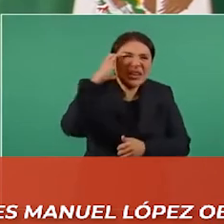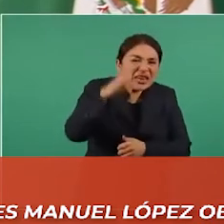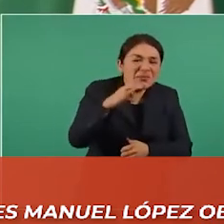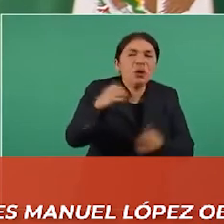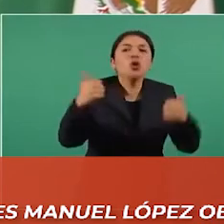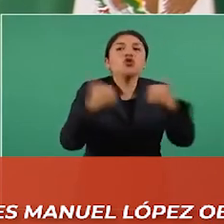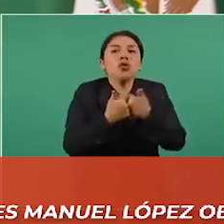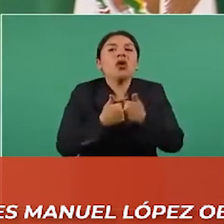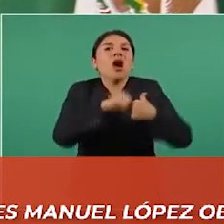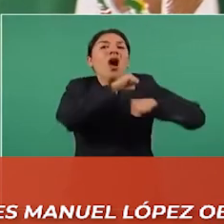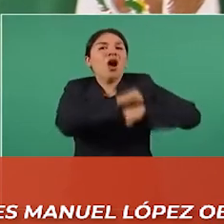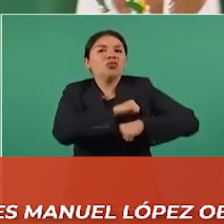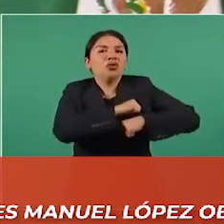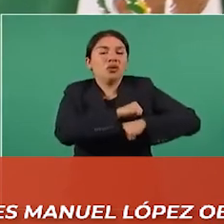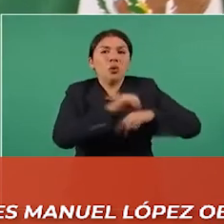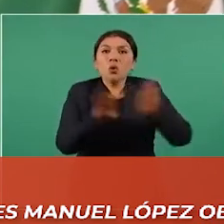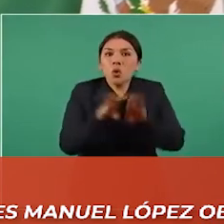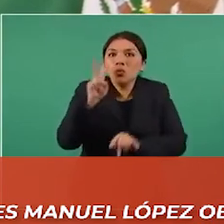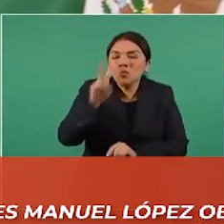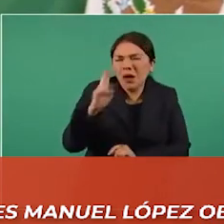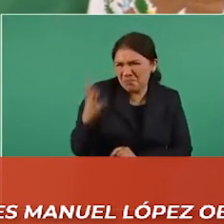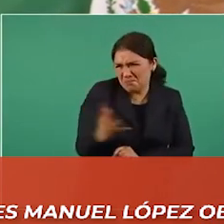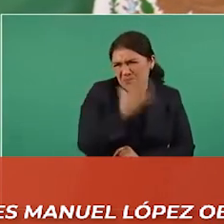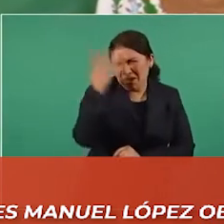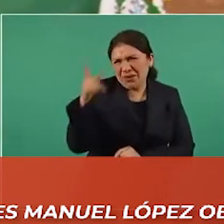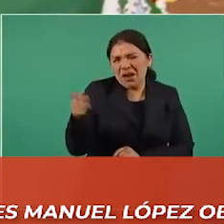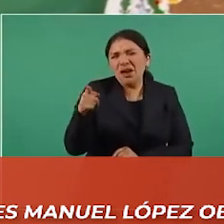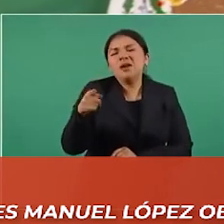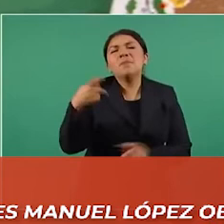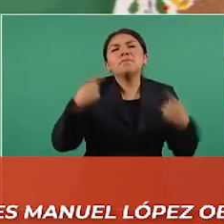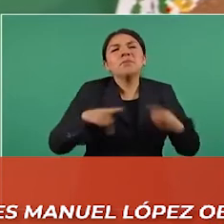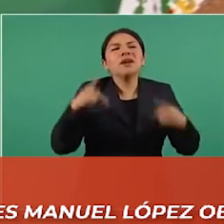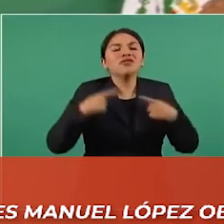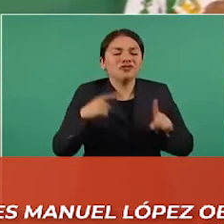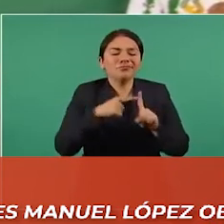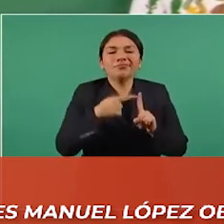Miren el caso vergonzoso de García Luna,